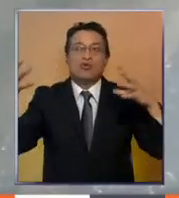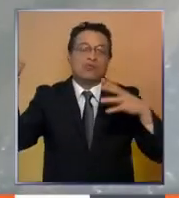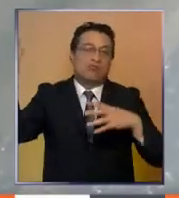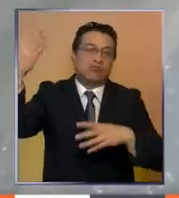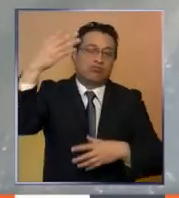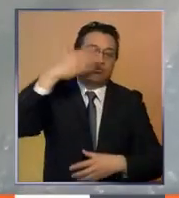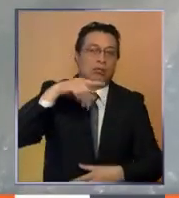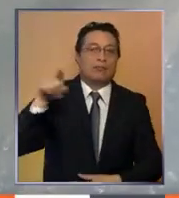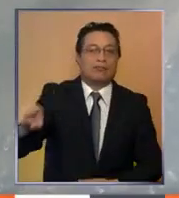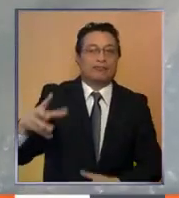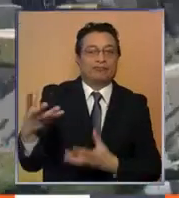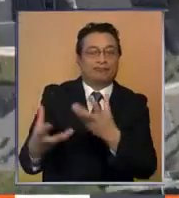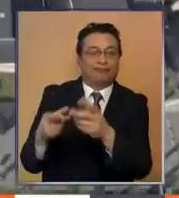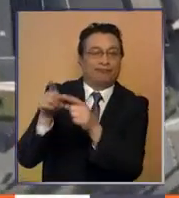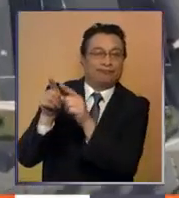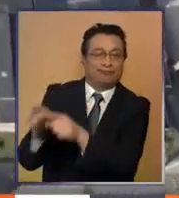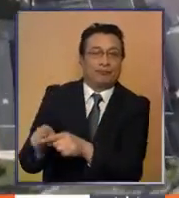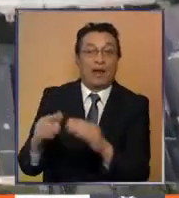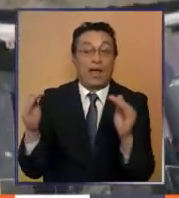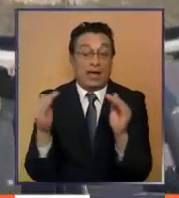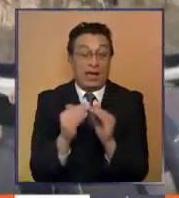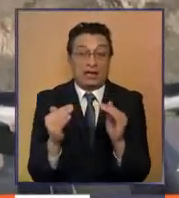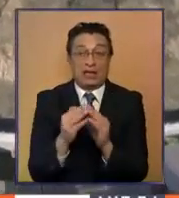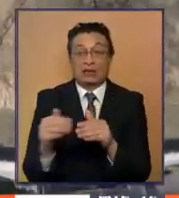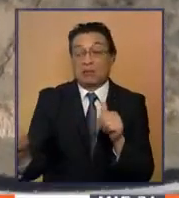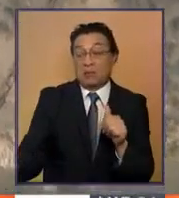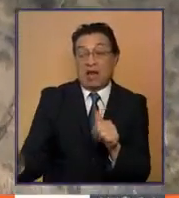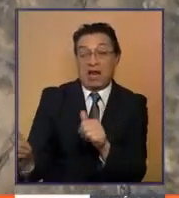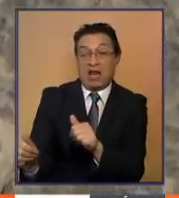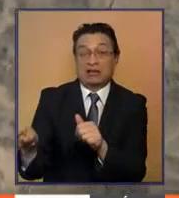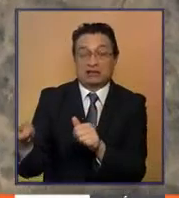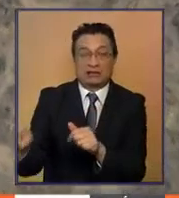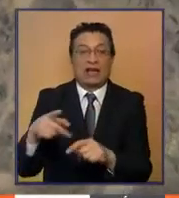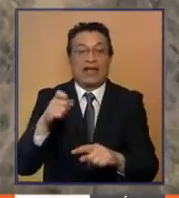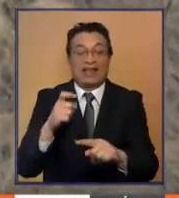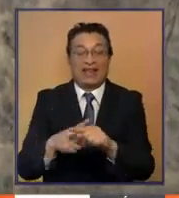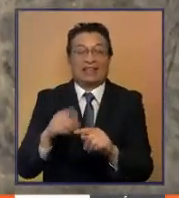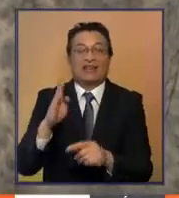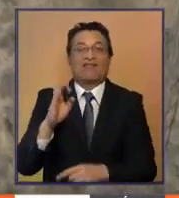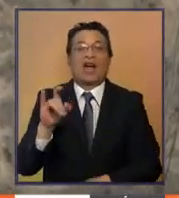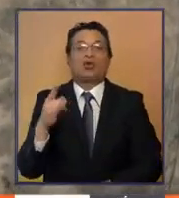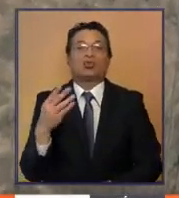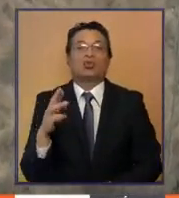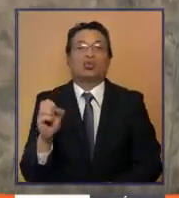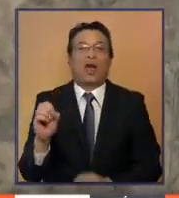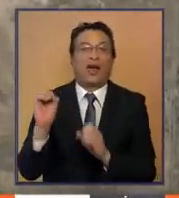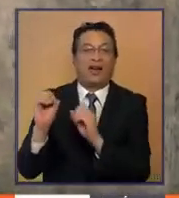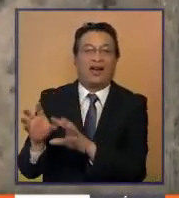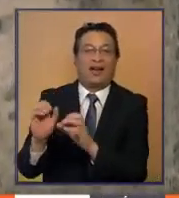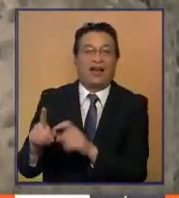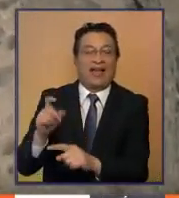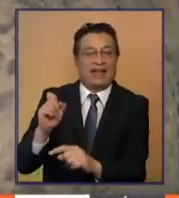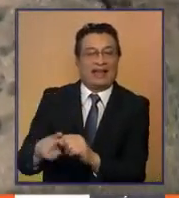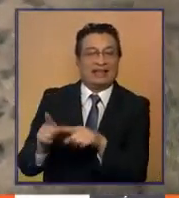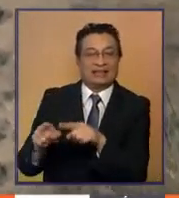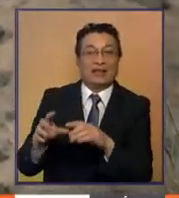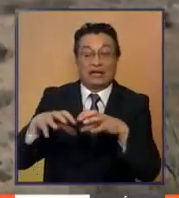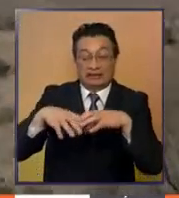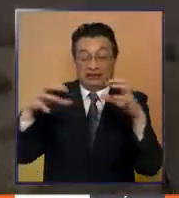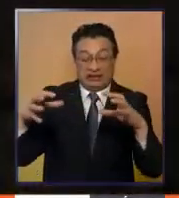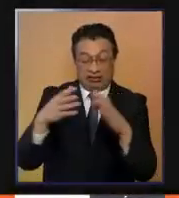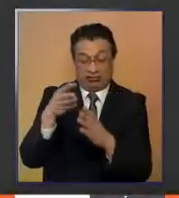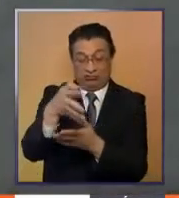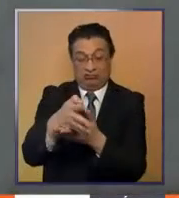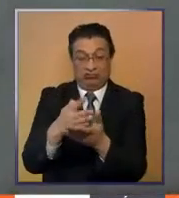proveniente de Lepanto. Y es que las casas están muy cerca de la ahora ex vertedero. De hecho, solo separadas por un cerro y una